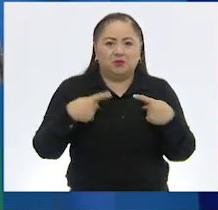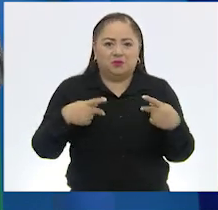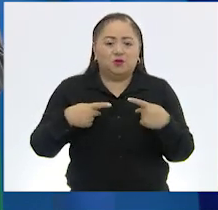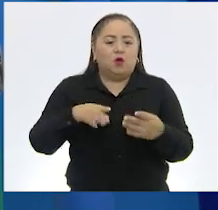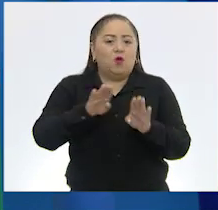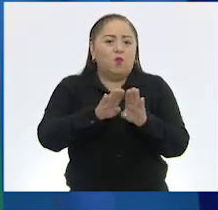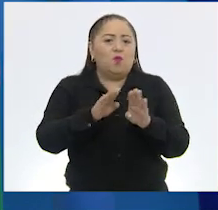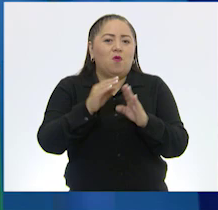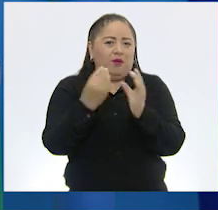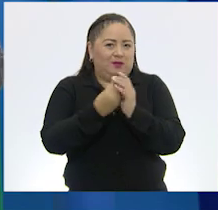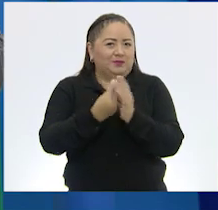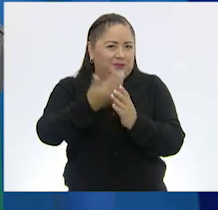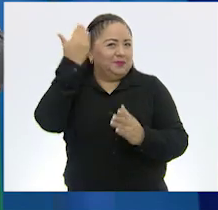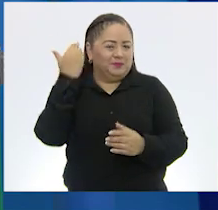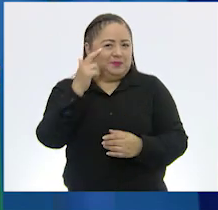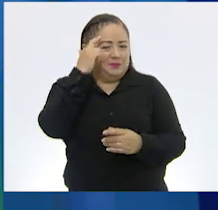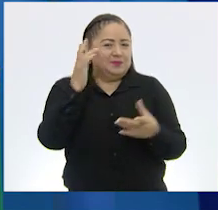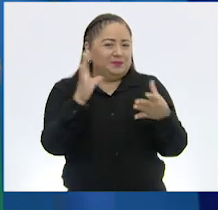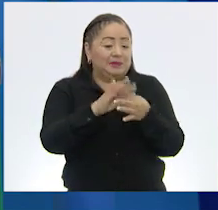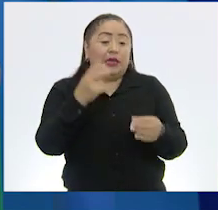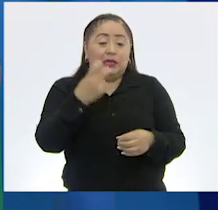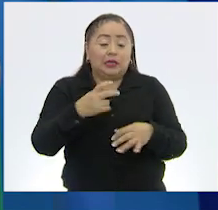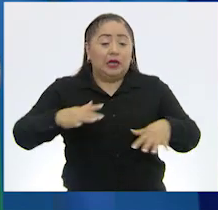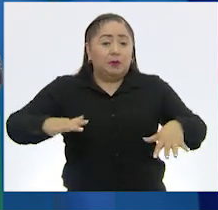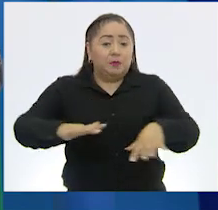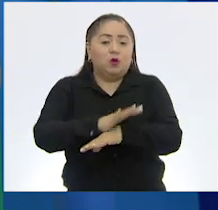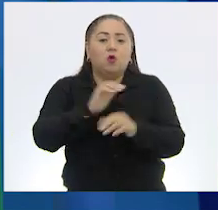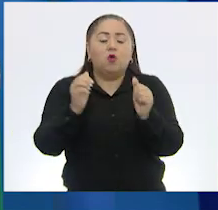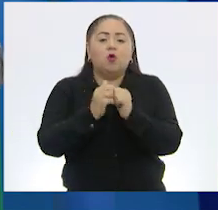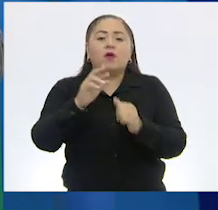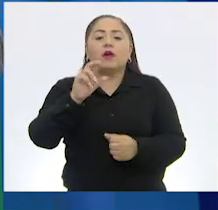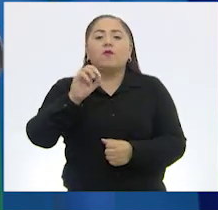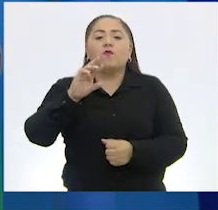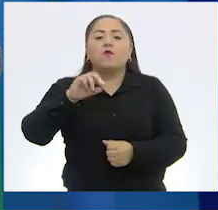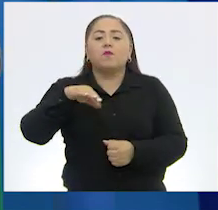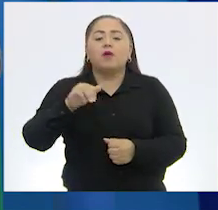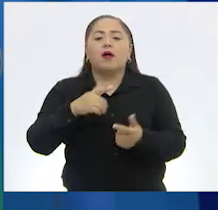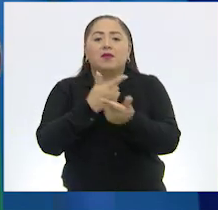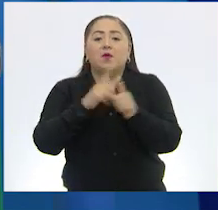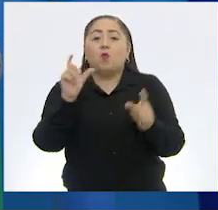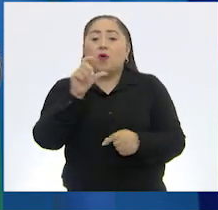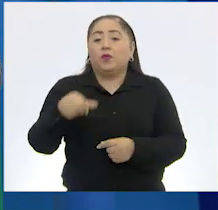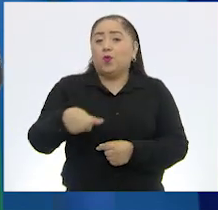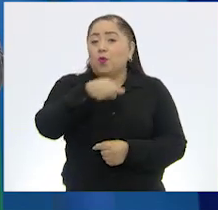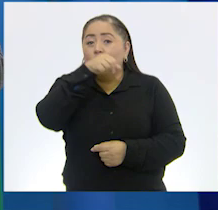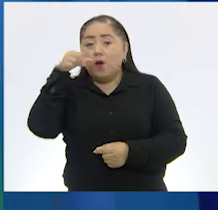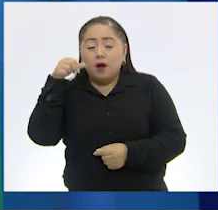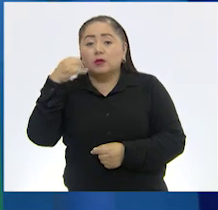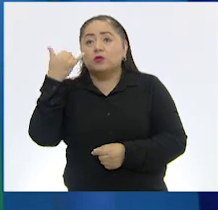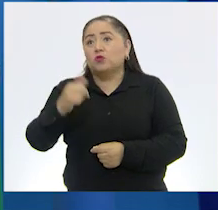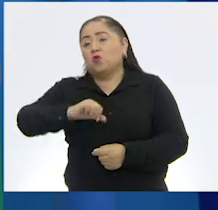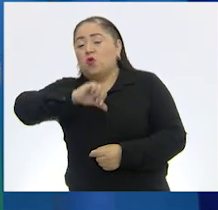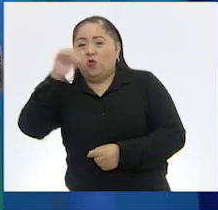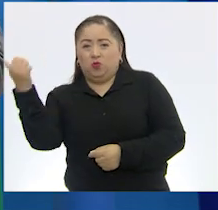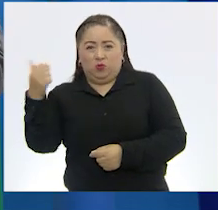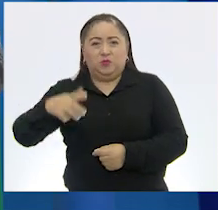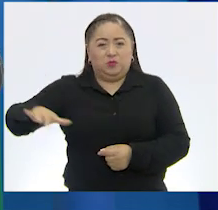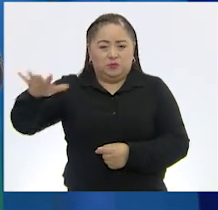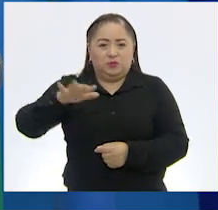Como aprendimos las clases pasadas, esto cambió con la Reforma Liberal cuando Benito Juárez y otros liberales